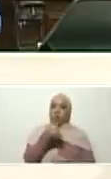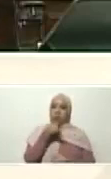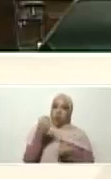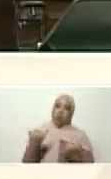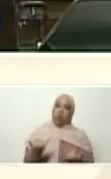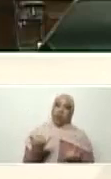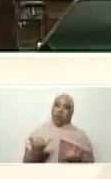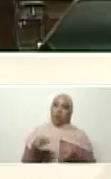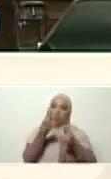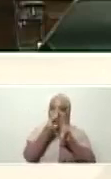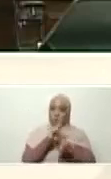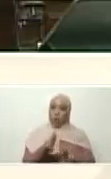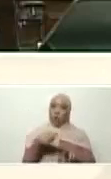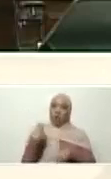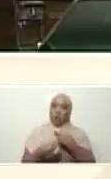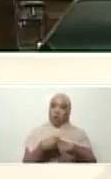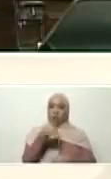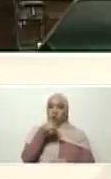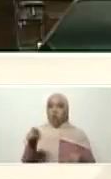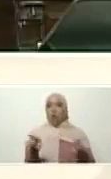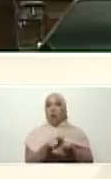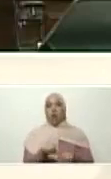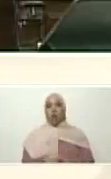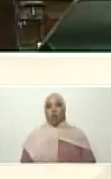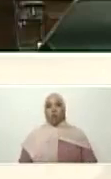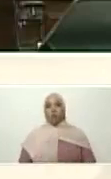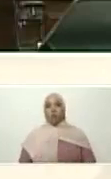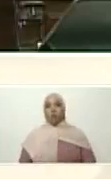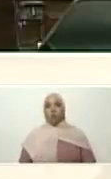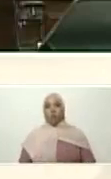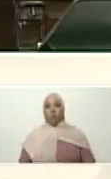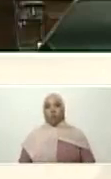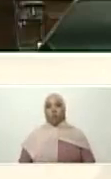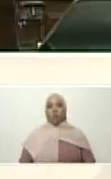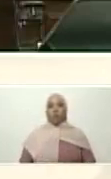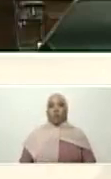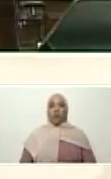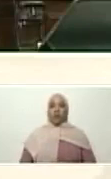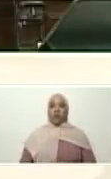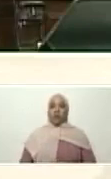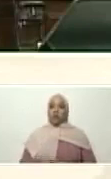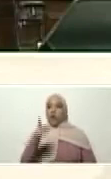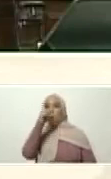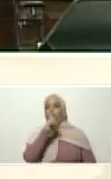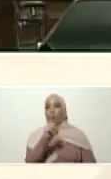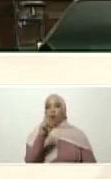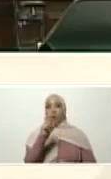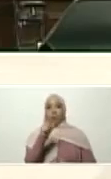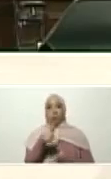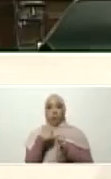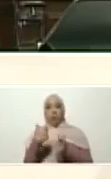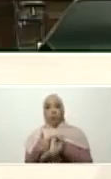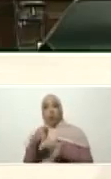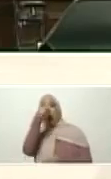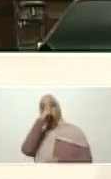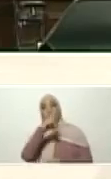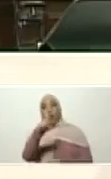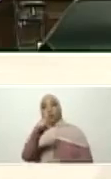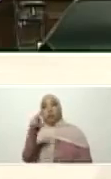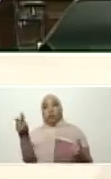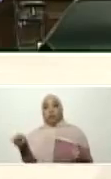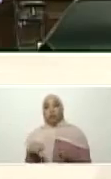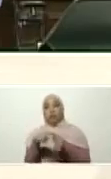actuando, los resultados seguirán siendo los mismos. Entonces nos veremos cada año para el